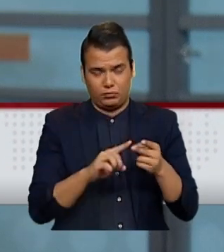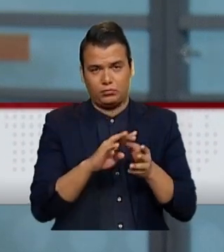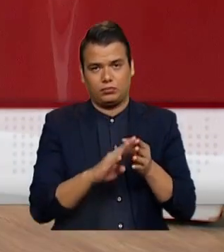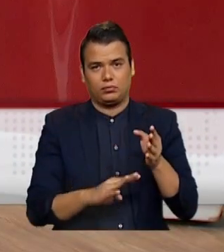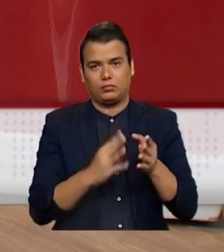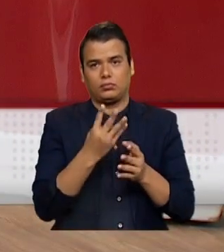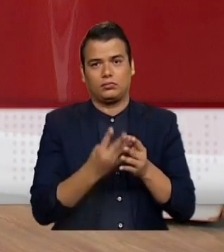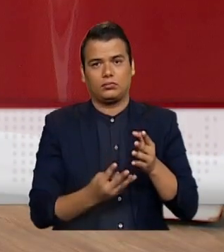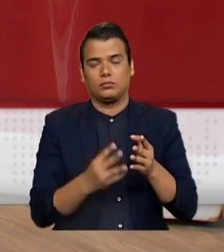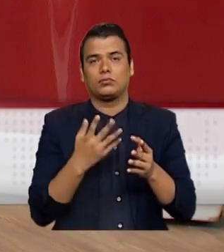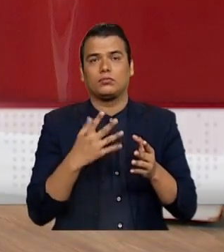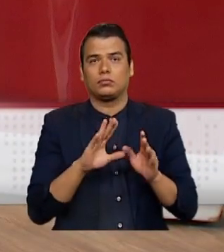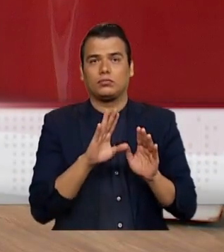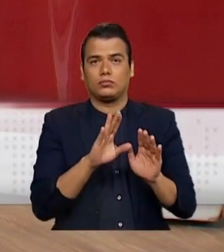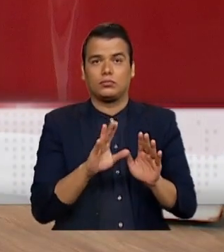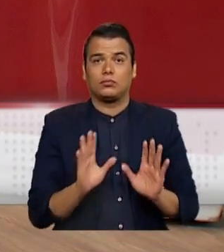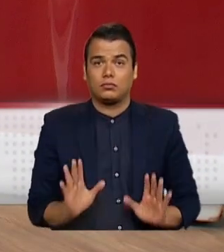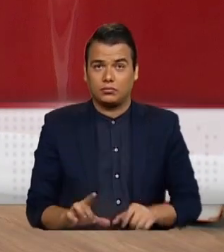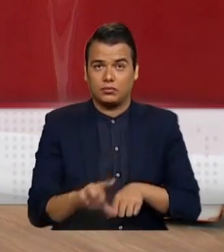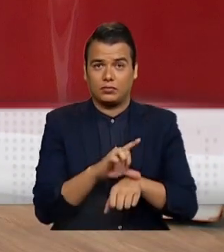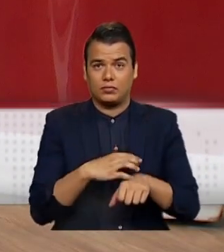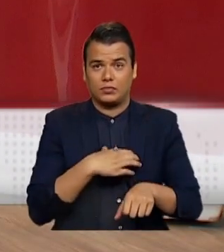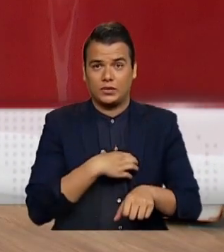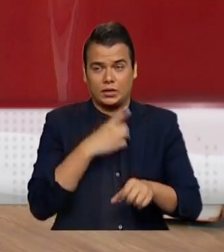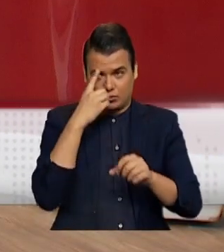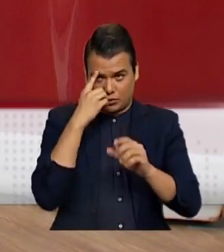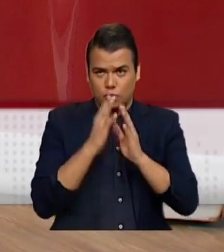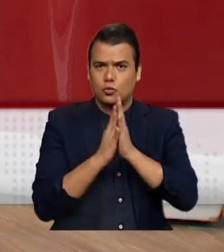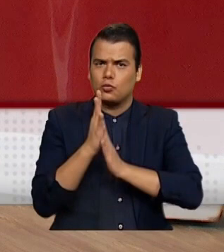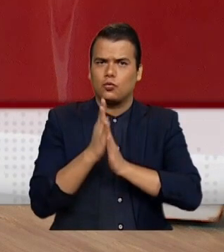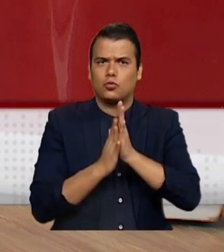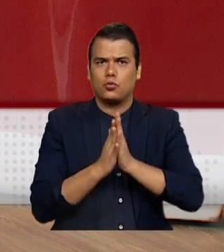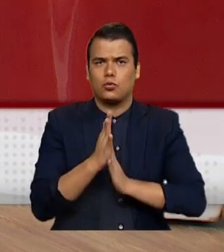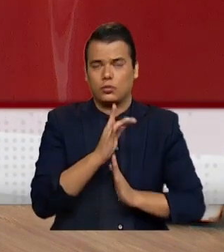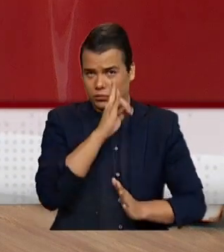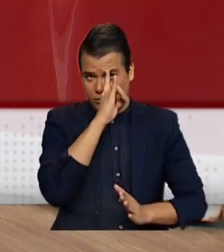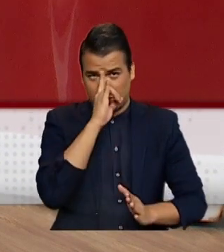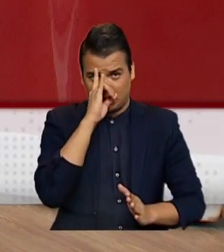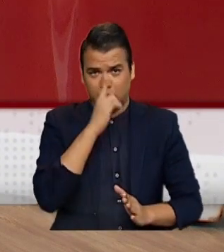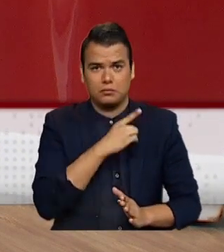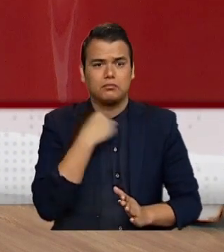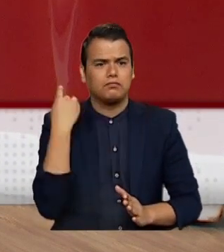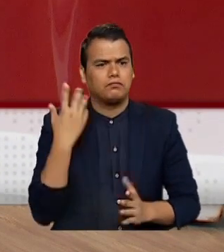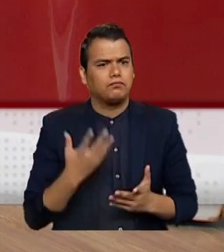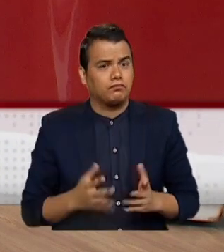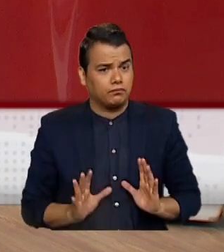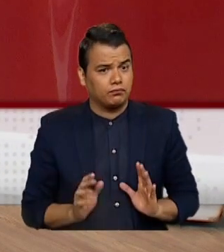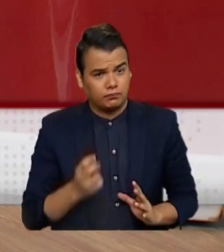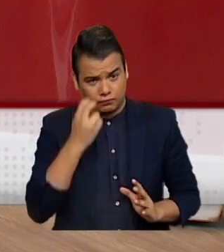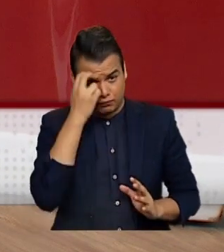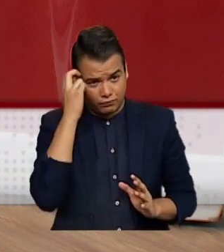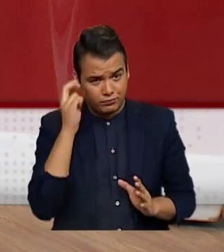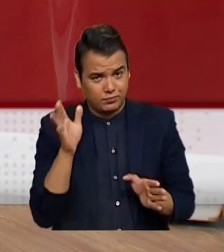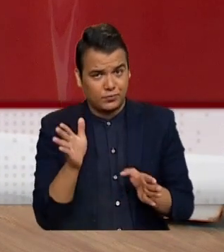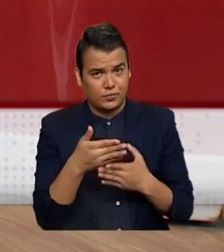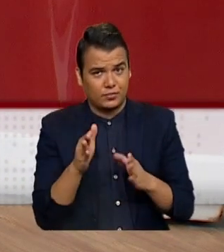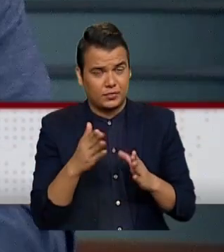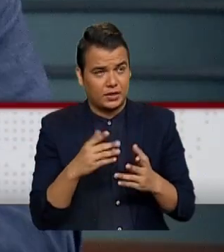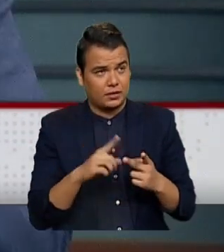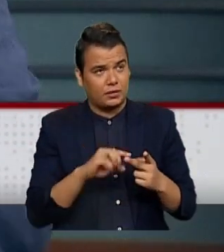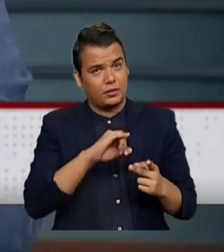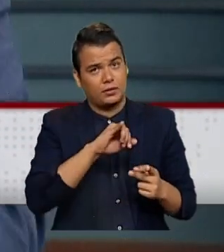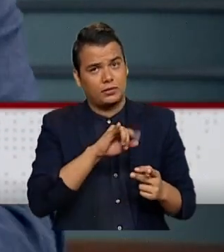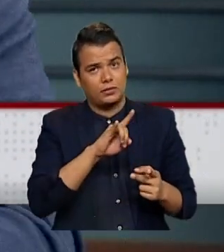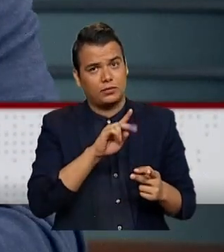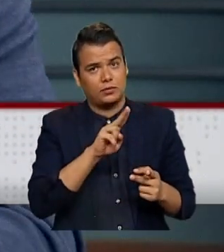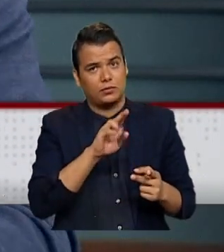Barcelona. Descabezada la Champions en cuanto a el favoritismo universal, JJ, con la ausencia de don CR7 y la vecchia señora Juventus. Pues para